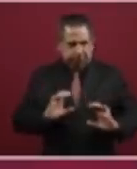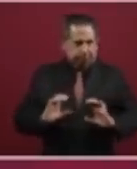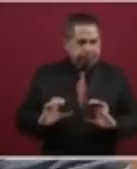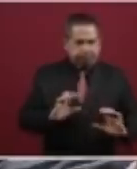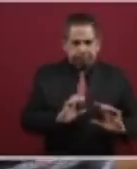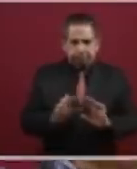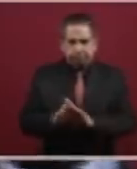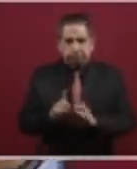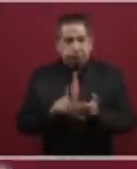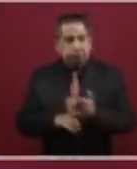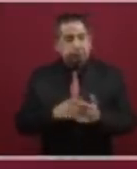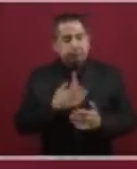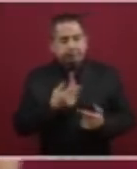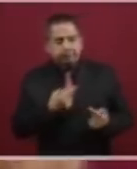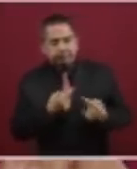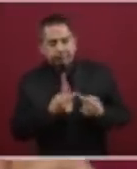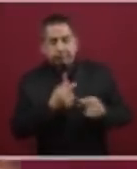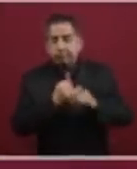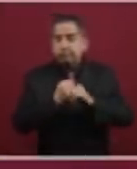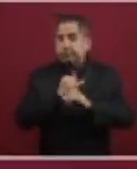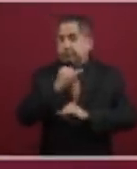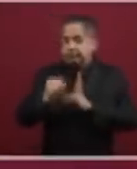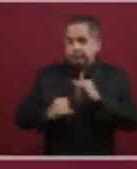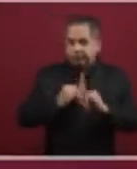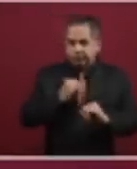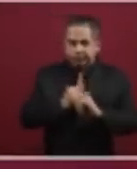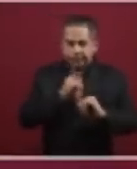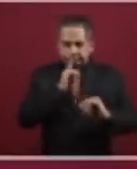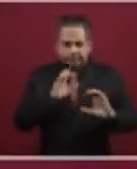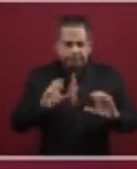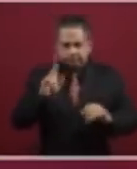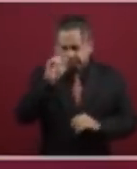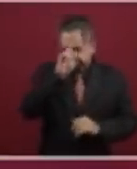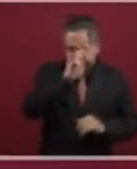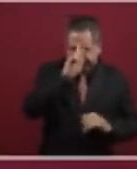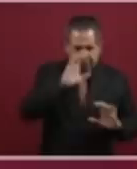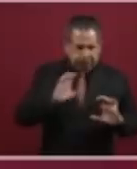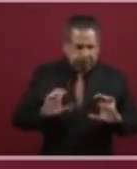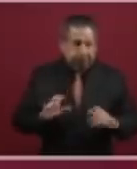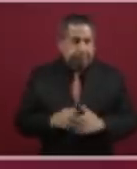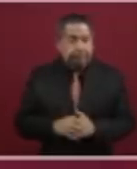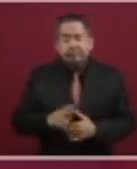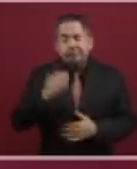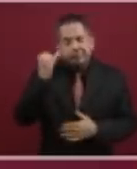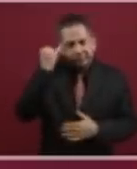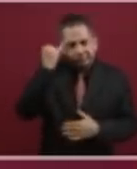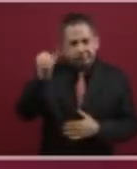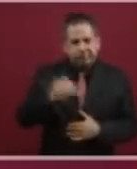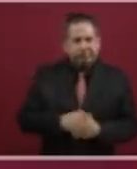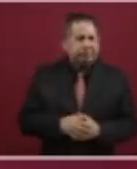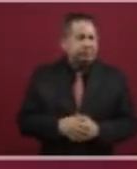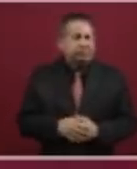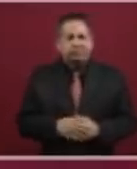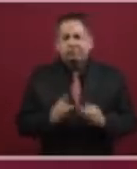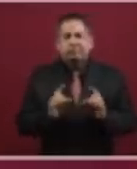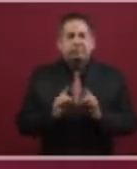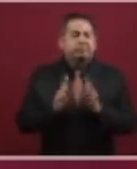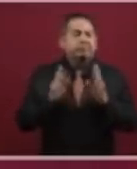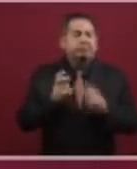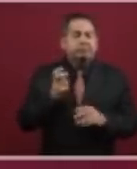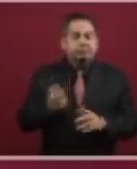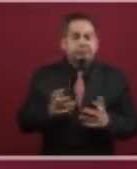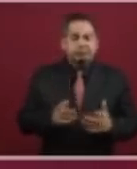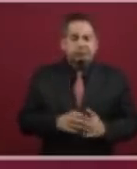en las relaciones internacionales. Imagínense que en una circunstancia así,